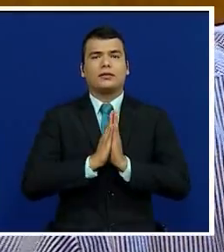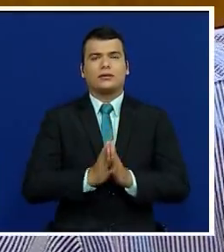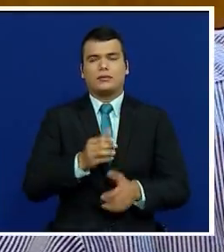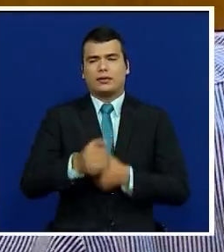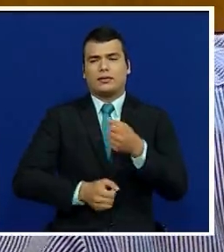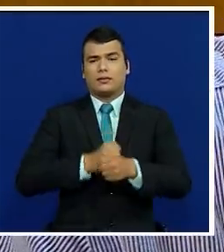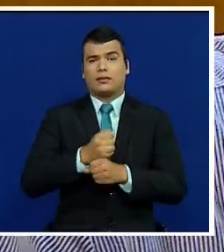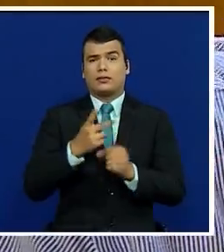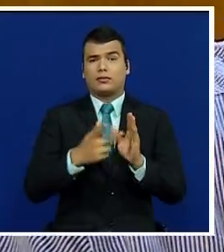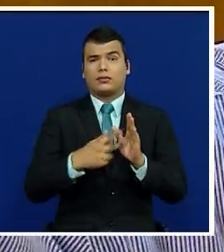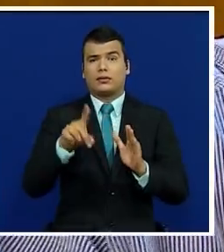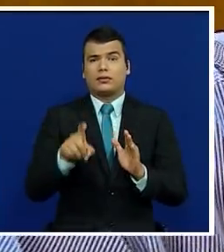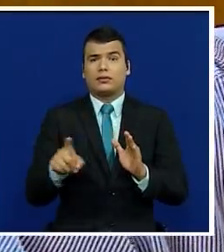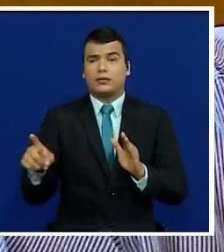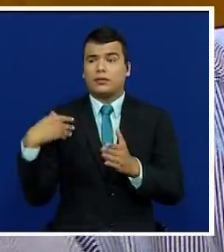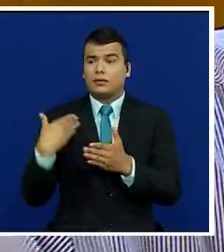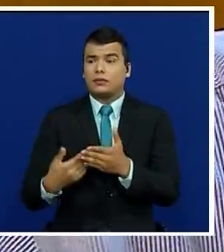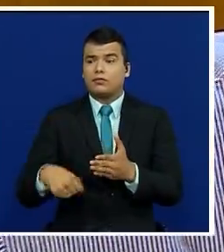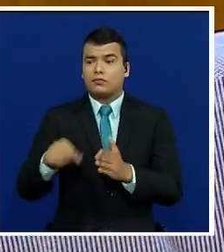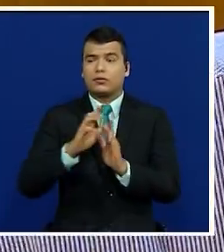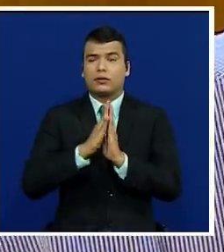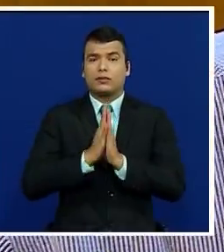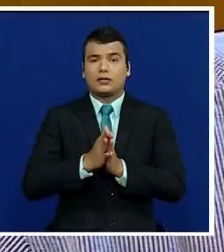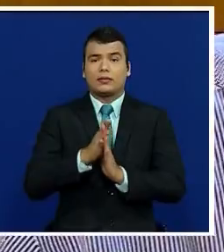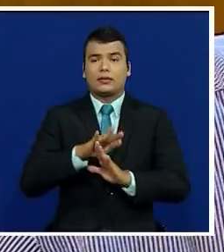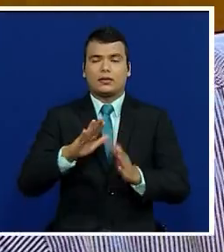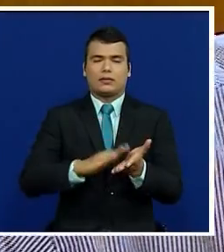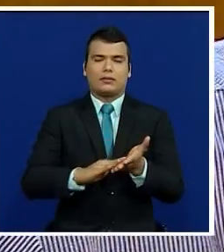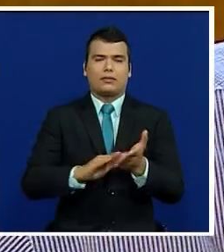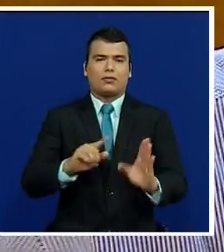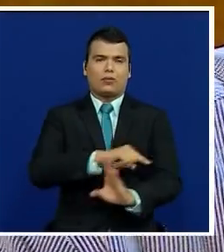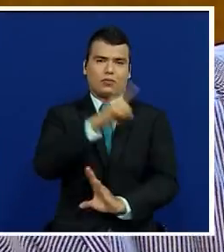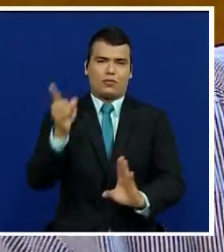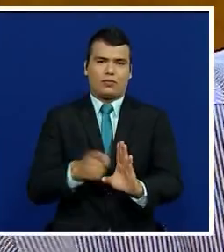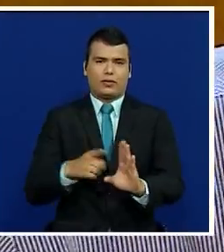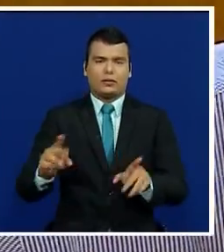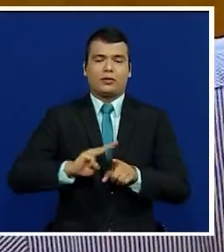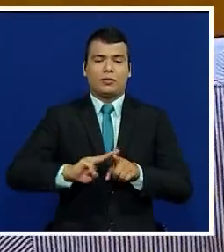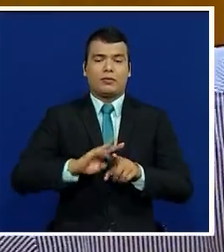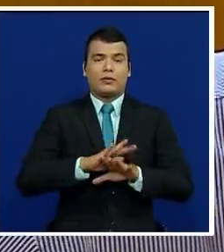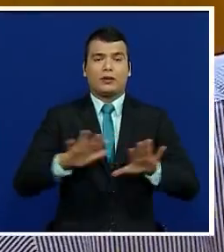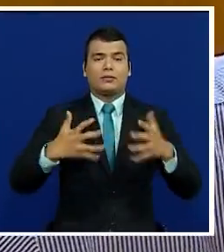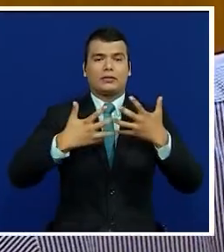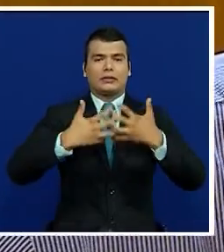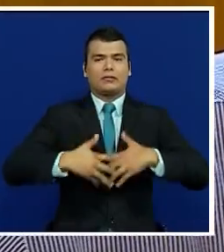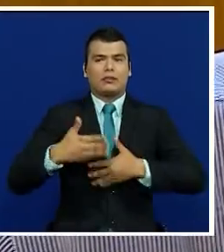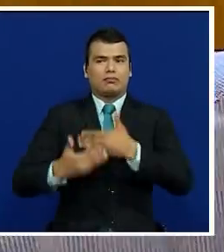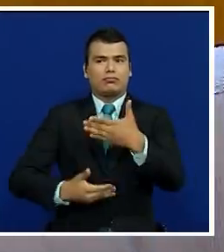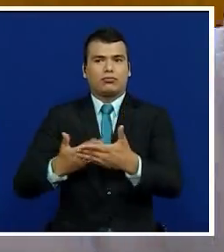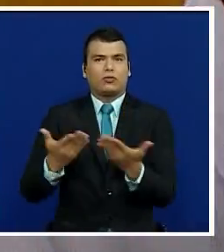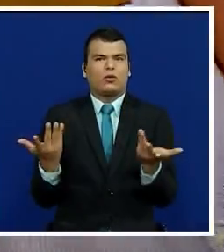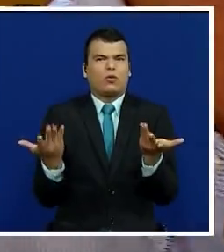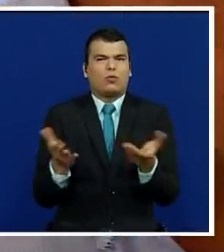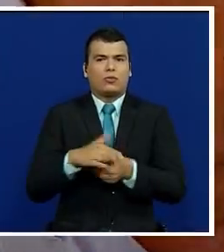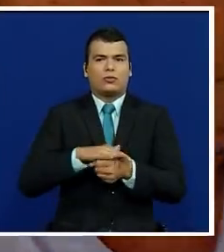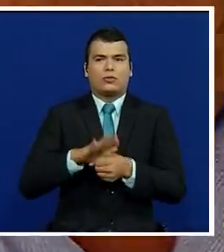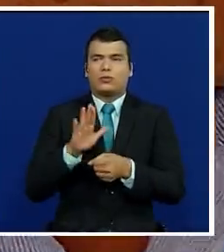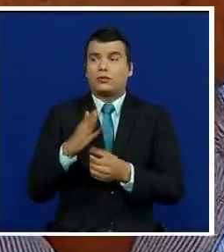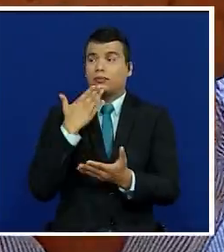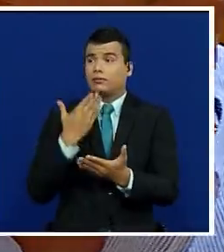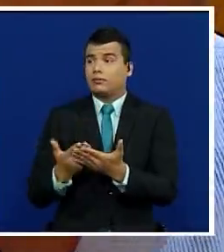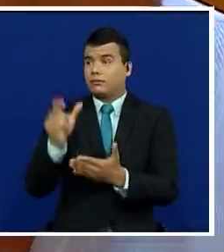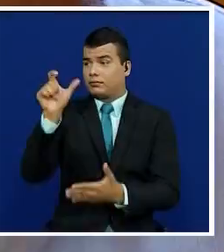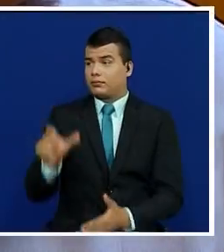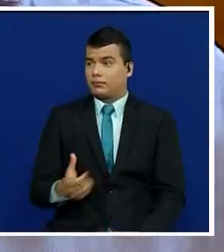y de aquí a diciembre debemos de tener la solución coyuntural total al sistema de acuerdo cómo se va comportando el sistema bueno si eres alcalde